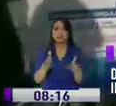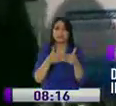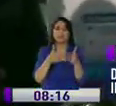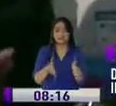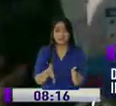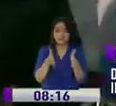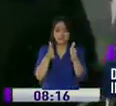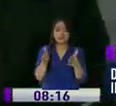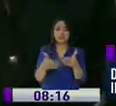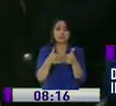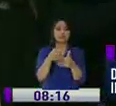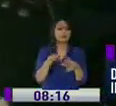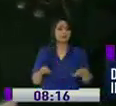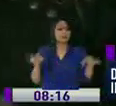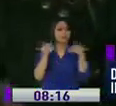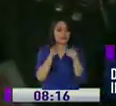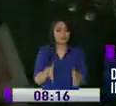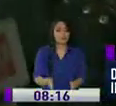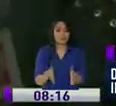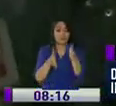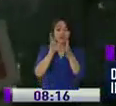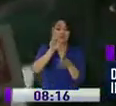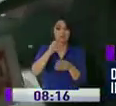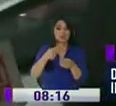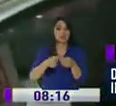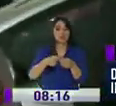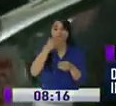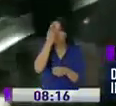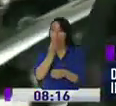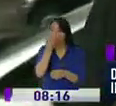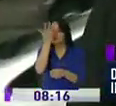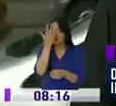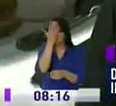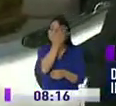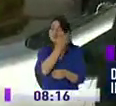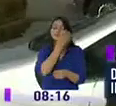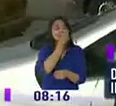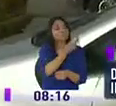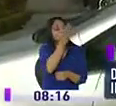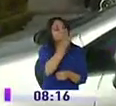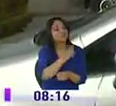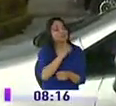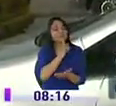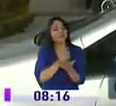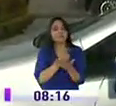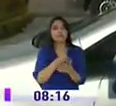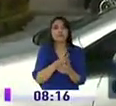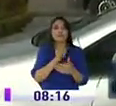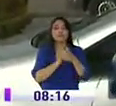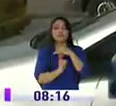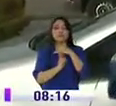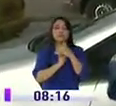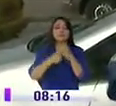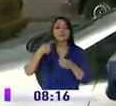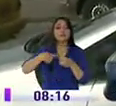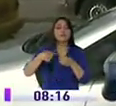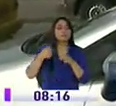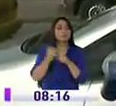avenida importante para el sur de la ciudad. Muy buenos días, Andrea. ¿Cómo están? Buenos días. Sí, efectivamente, Metro de Quito sigue